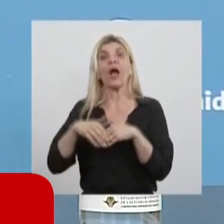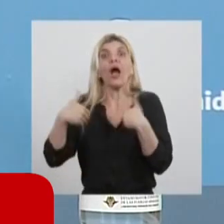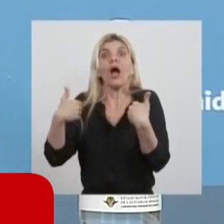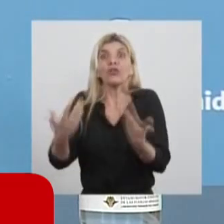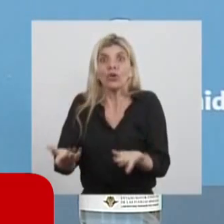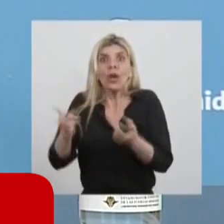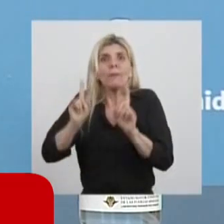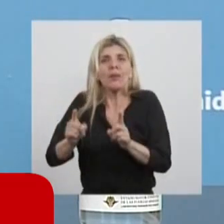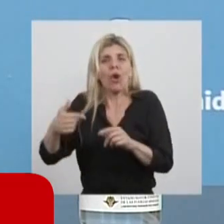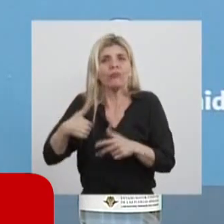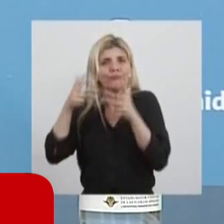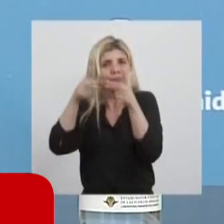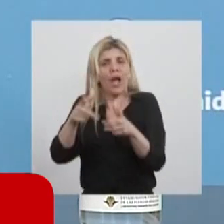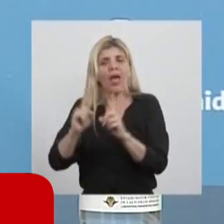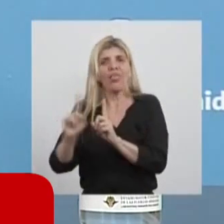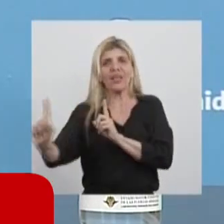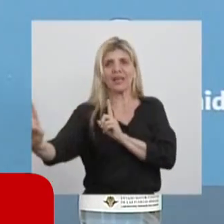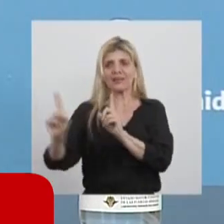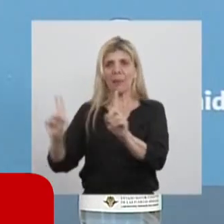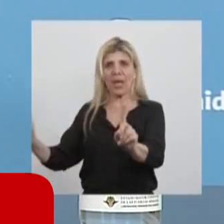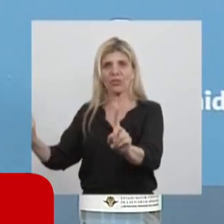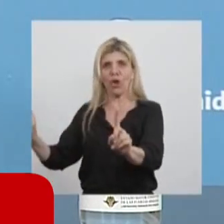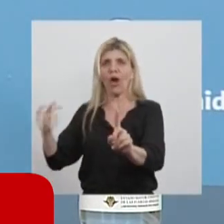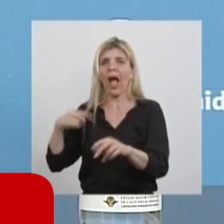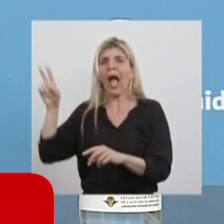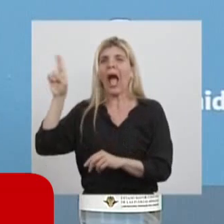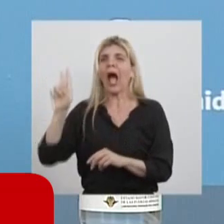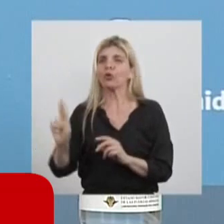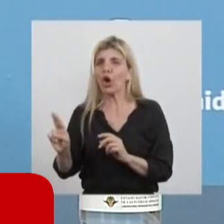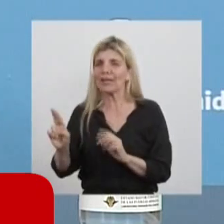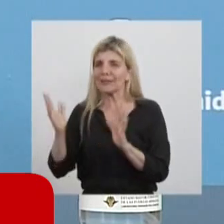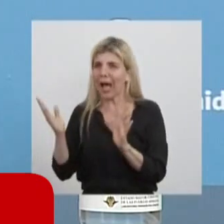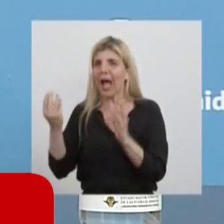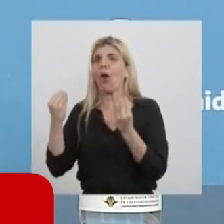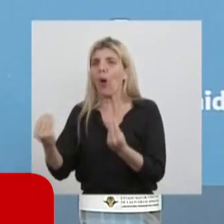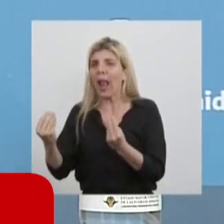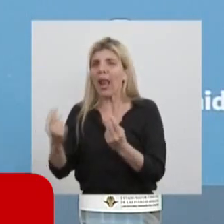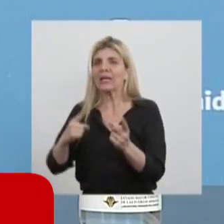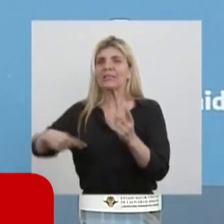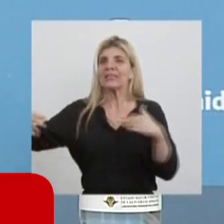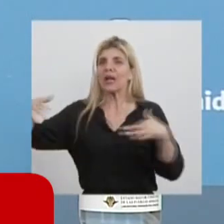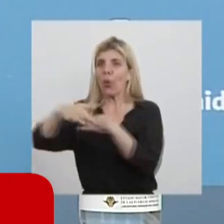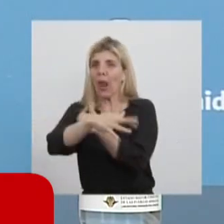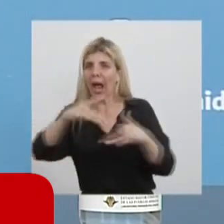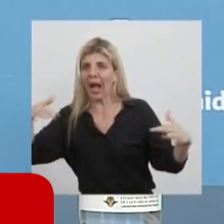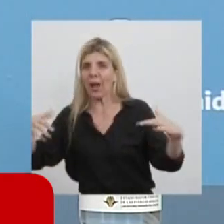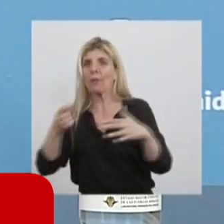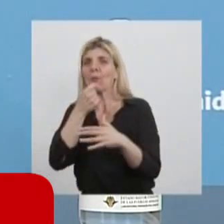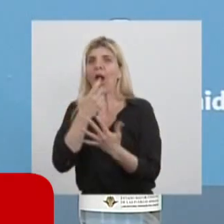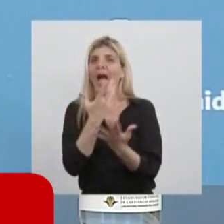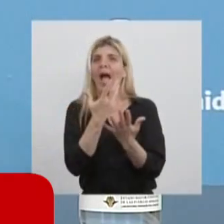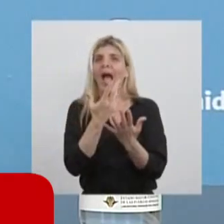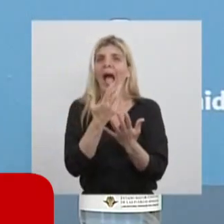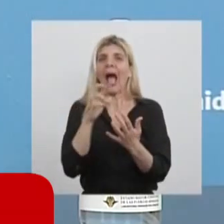Este distanciamiento lo que básicamente autoriza es que se pueda circular sin autorización, la autorización que